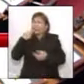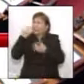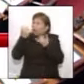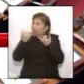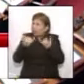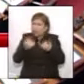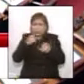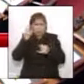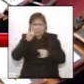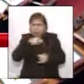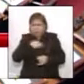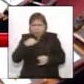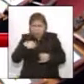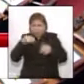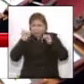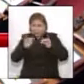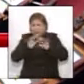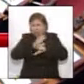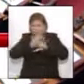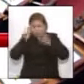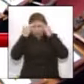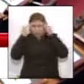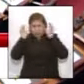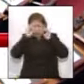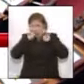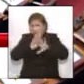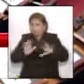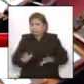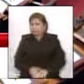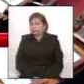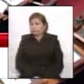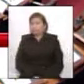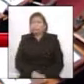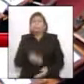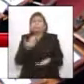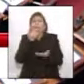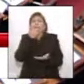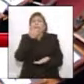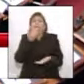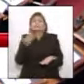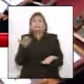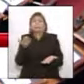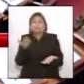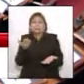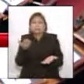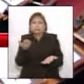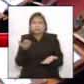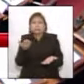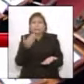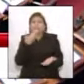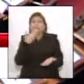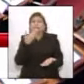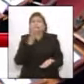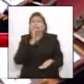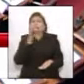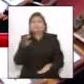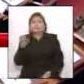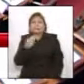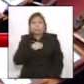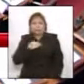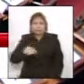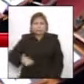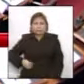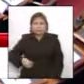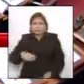hoy día, no el ministro está ajeno a todo esto. Entonces, ¿quién está hablando? Nunca hablo con ¿Y quién está hablando con el ministro? Que está